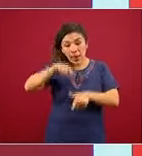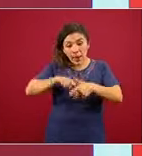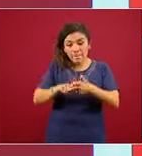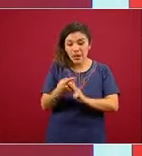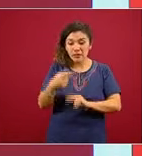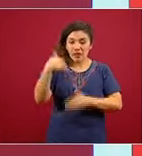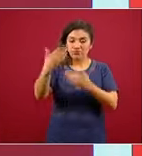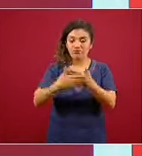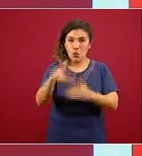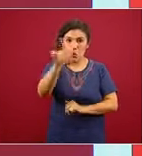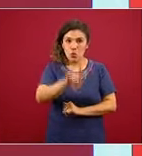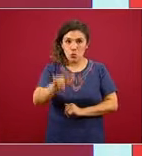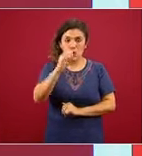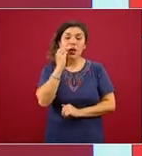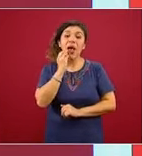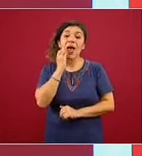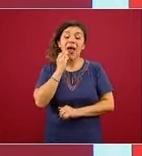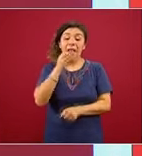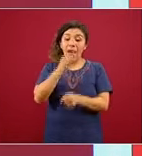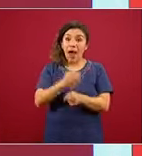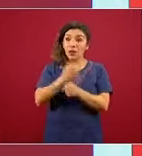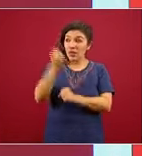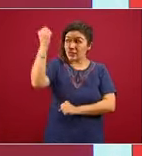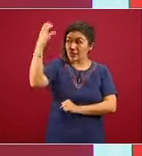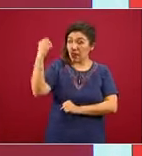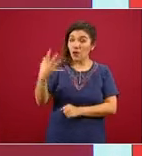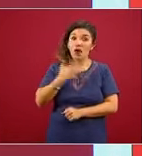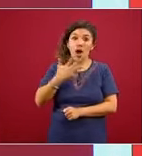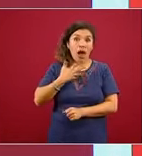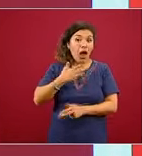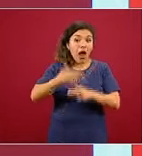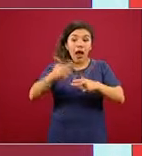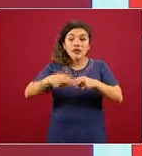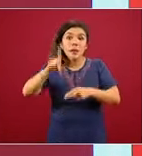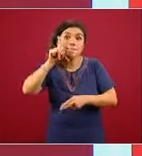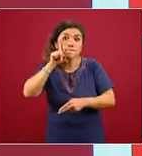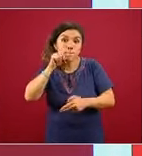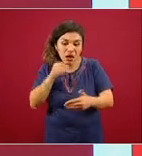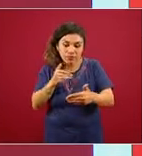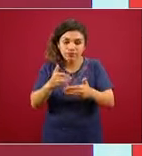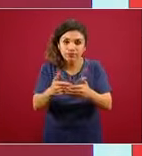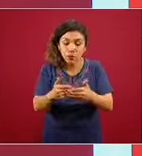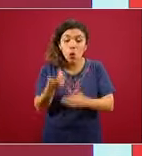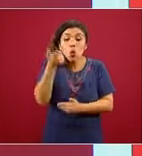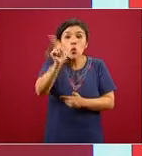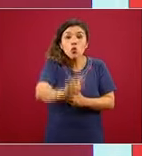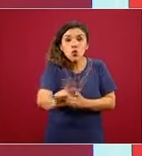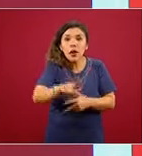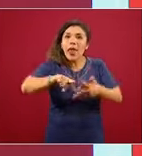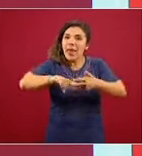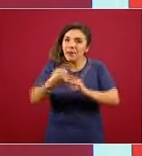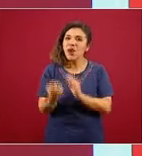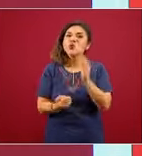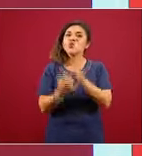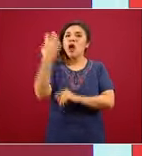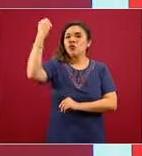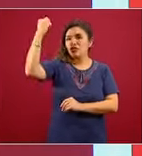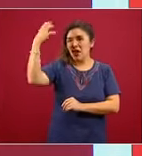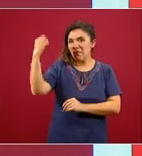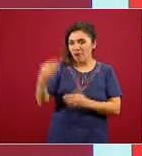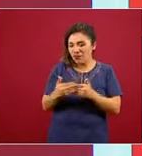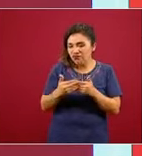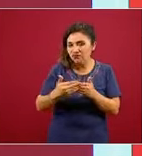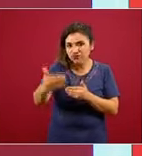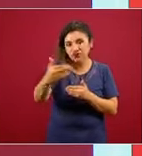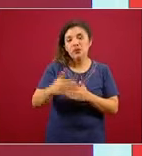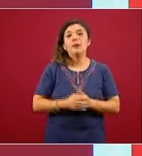próxima semana. En este momento tenemos un semáforo que está vigente hasta el día de mañana y el lunes empezará la vigencia del semáforo que se